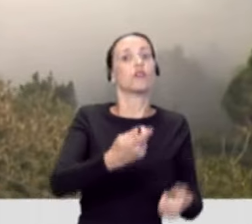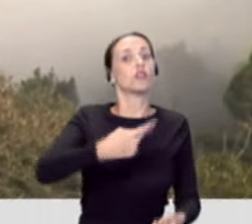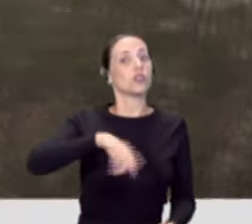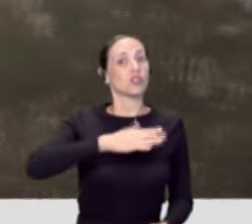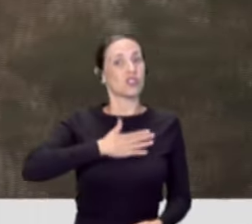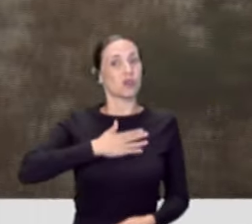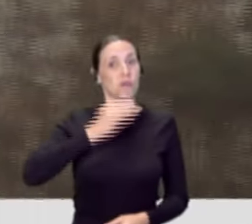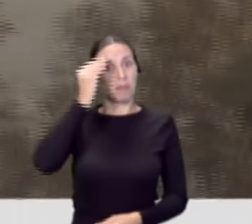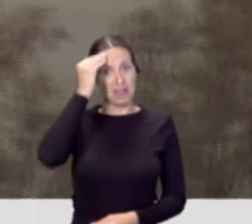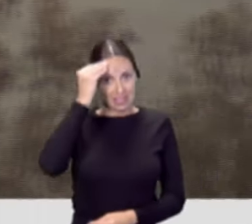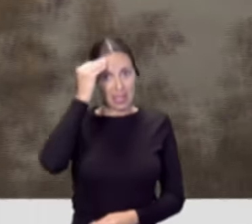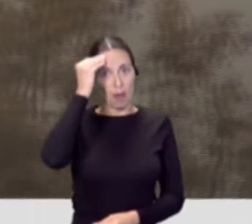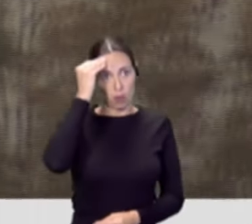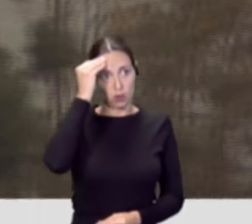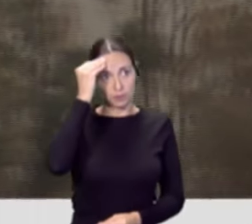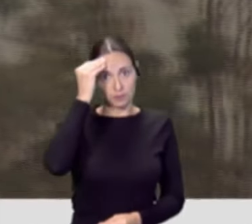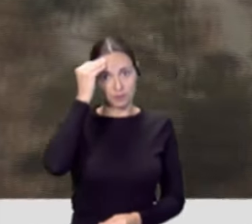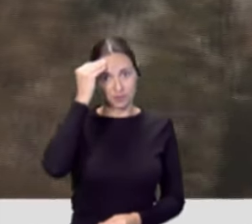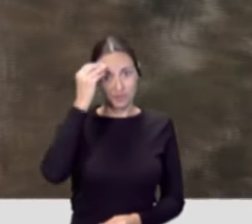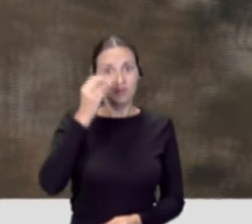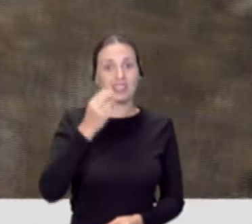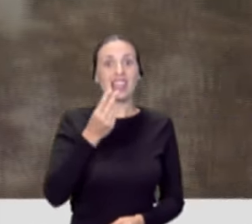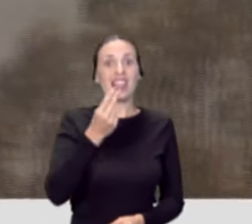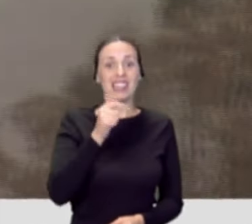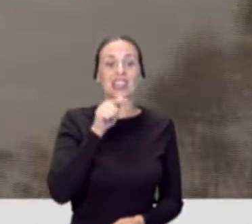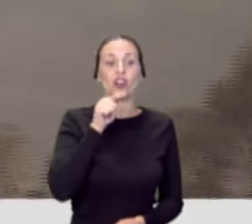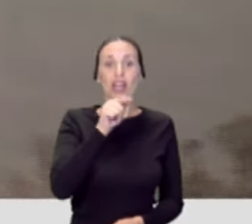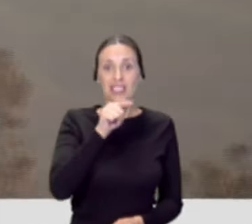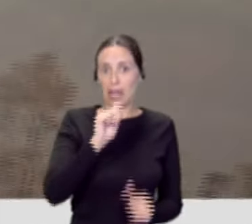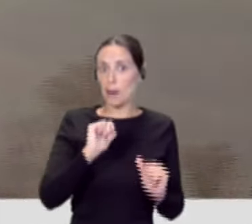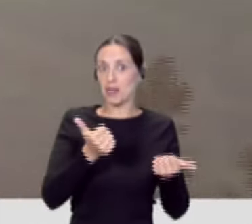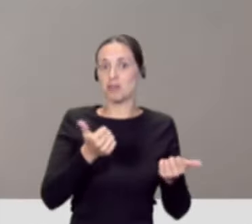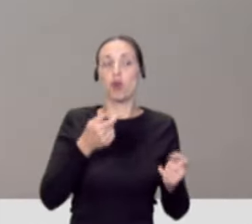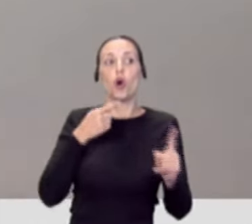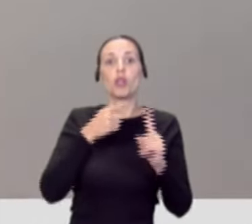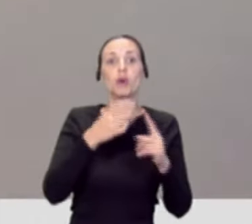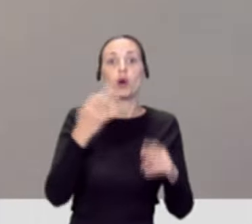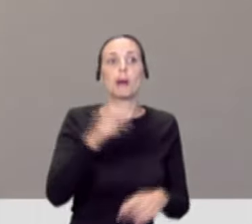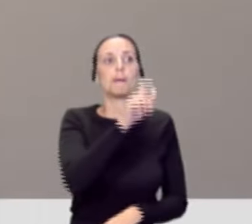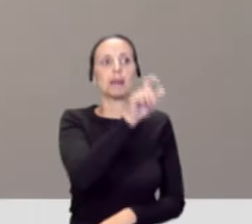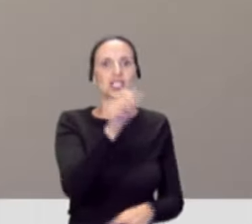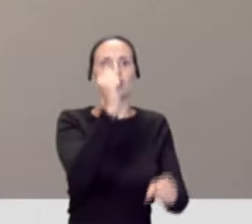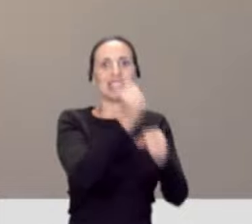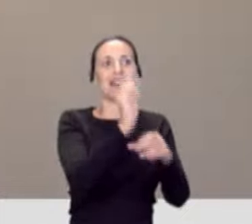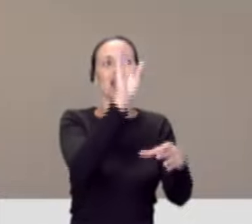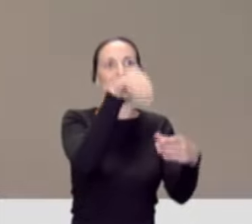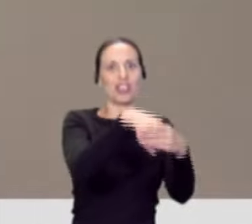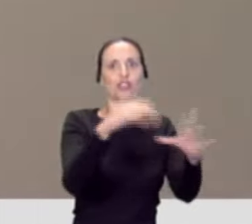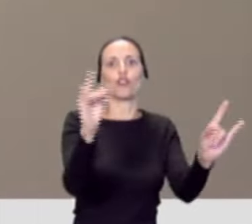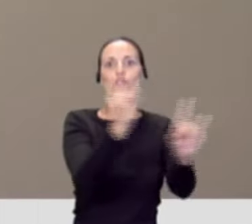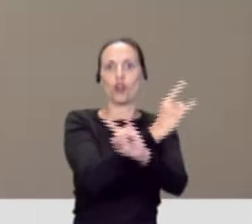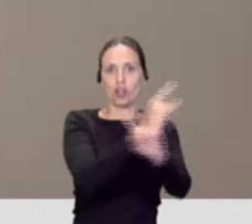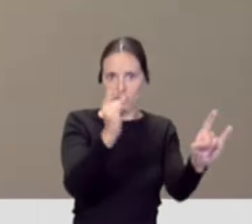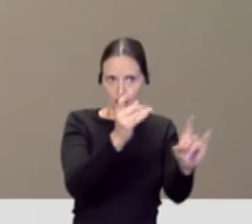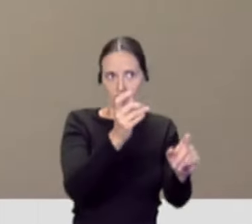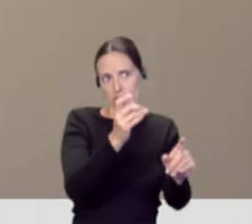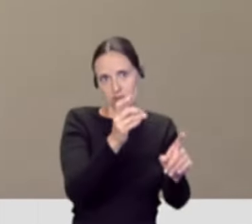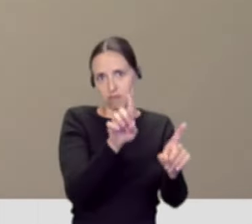sueldos del personal forestal y medioambiental que está trabajando ahí fuera, y sobre todo de pequeñas y medianas empresas, que son las